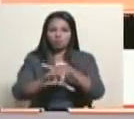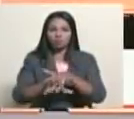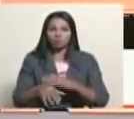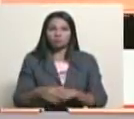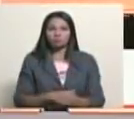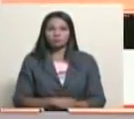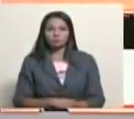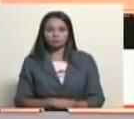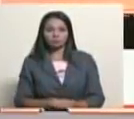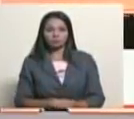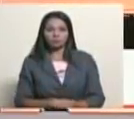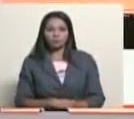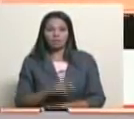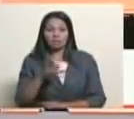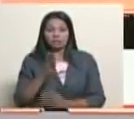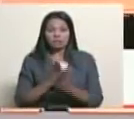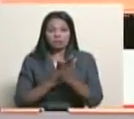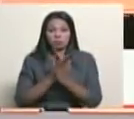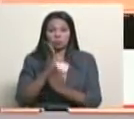Es una de las columnas